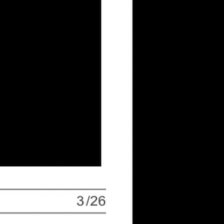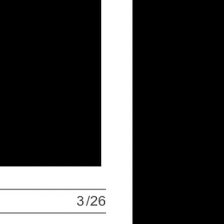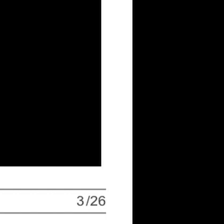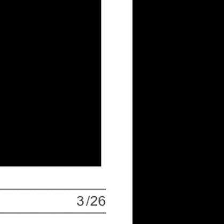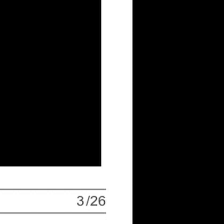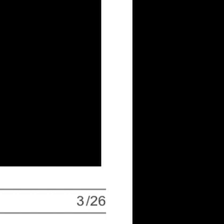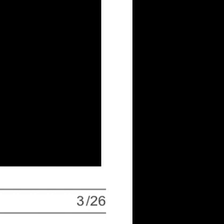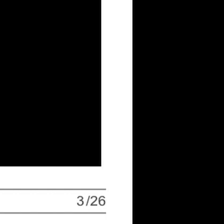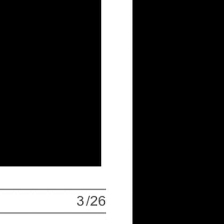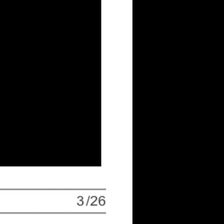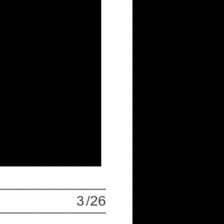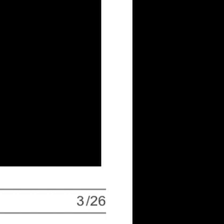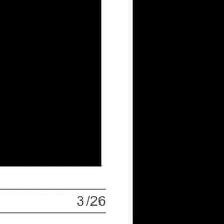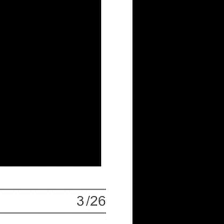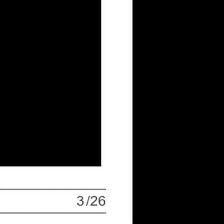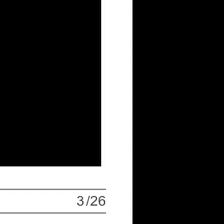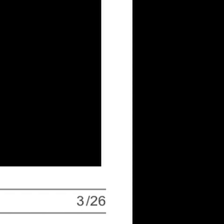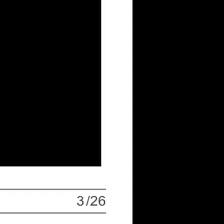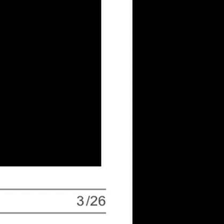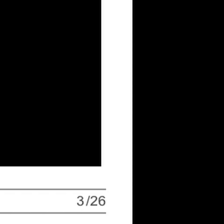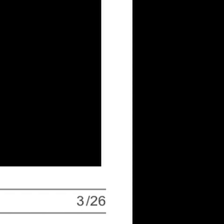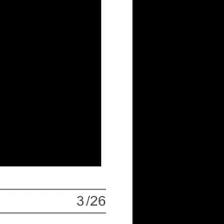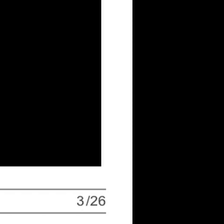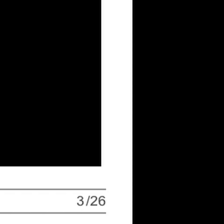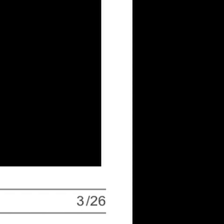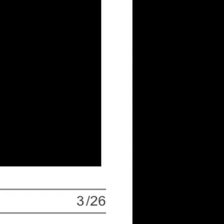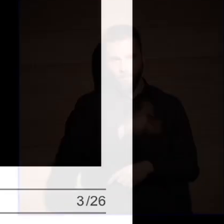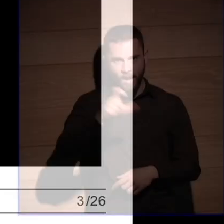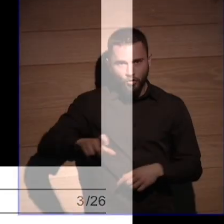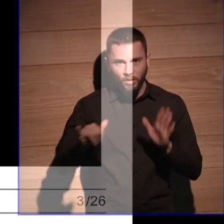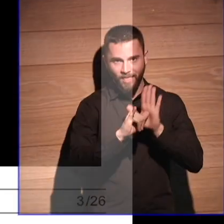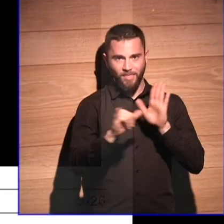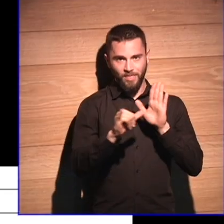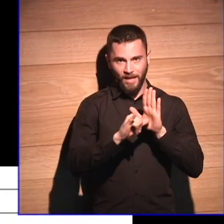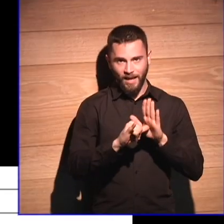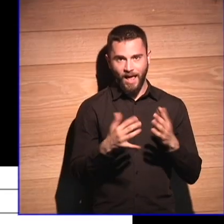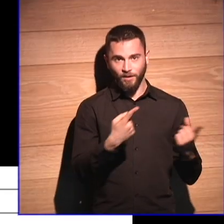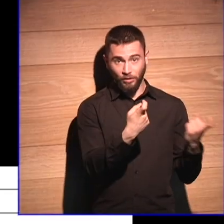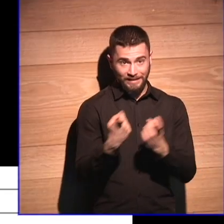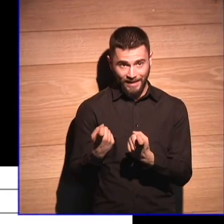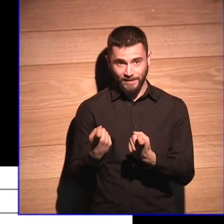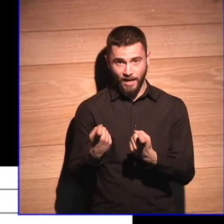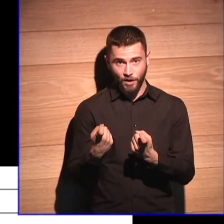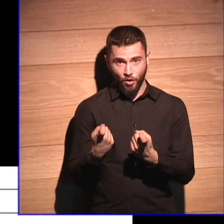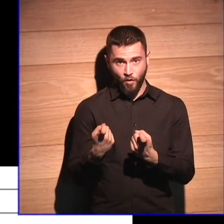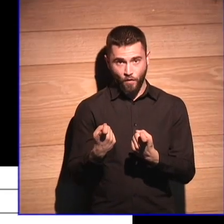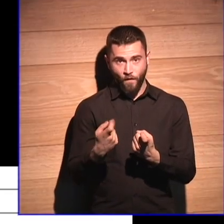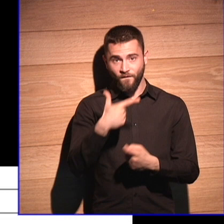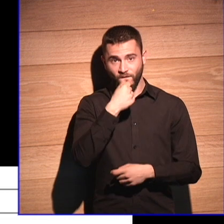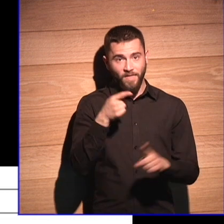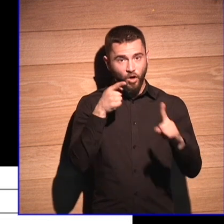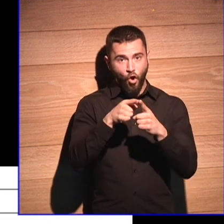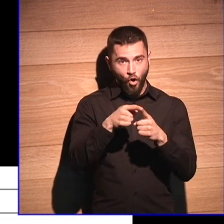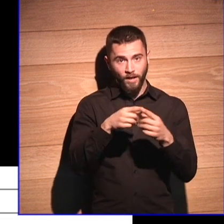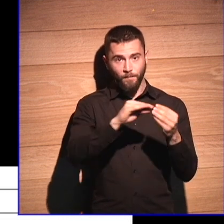producción produciendo coches, pues estarán cerca de las personas, es necesario que sean muy fáciles de programar